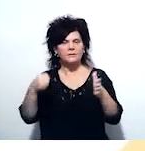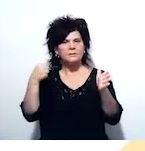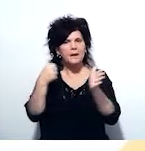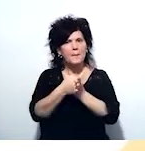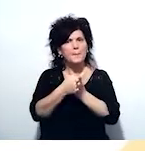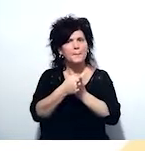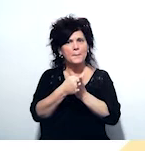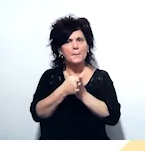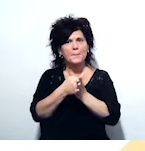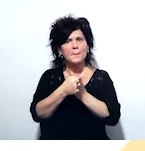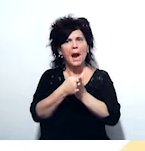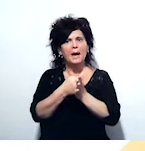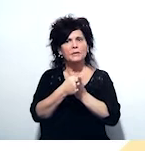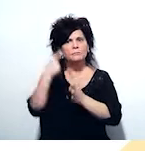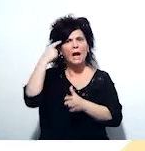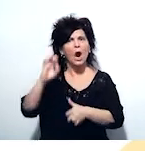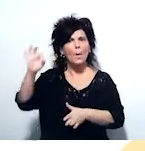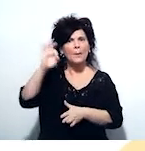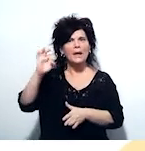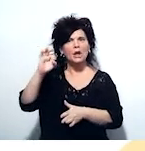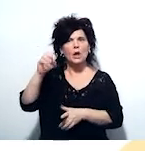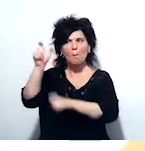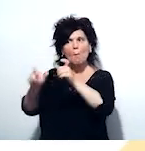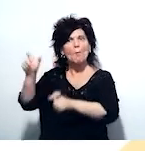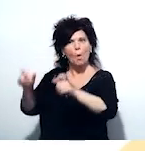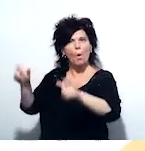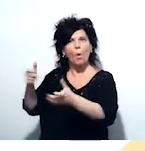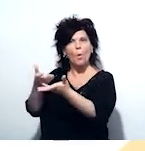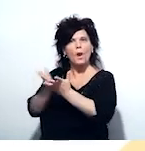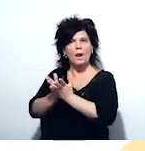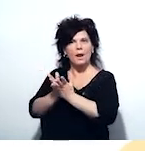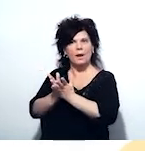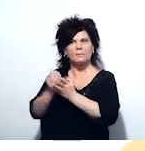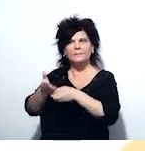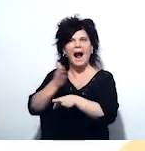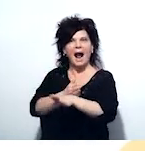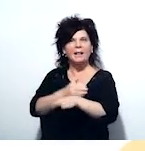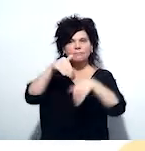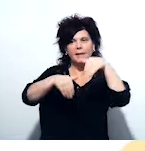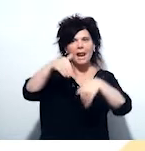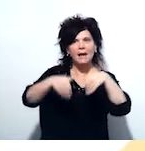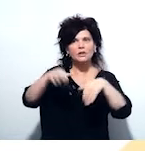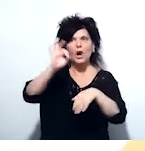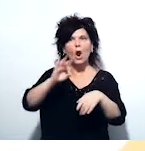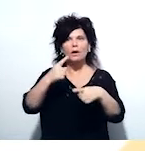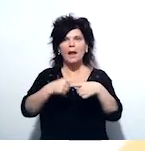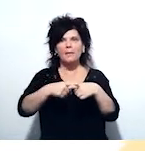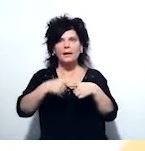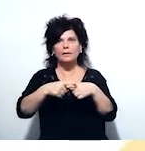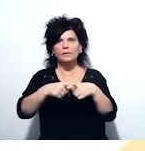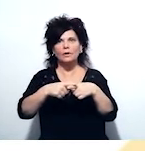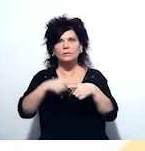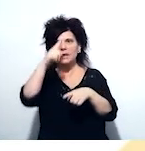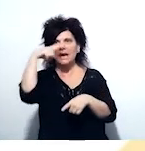impacto en la opinión pública. Entonces, a veces, antes de elecciones o antes de algunos eventos importantes